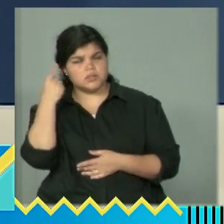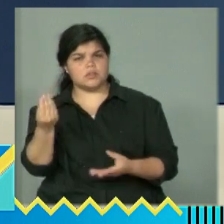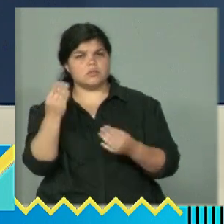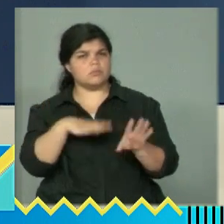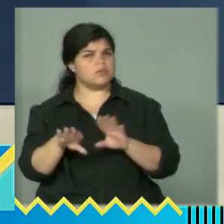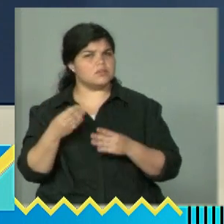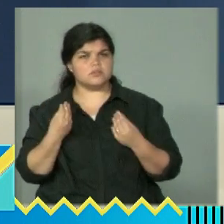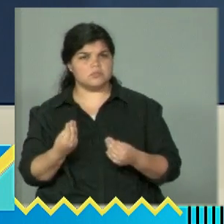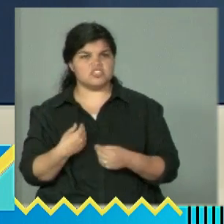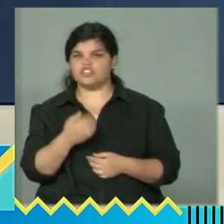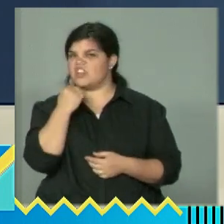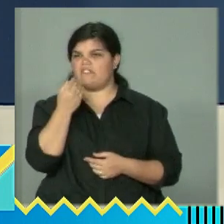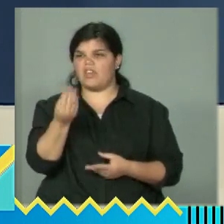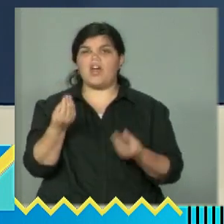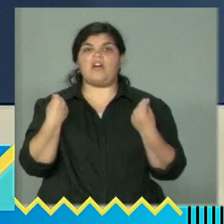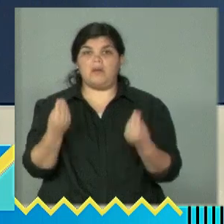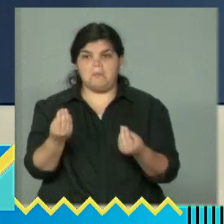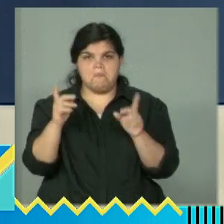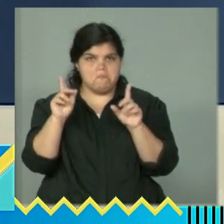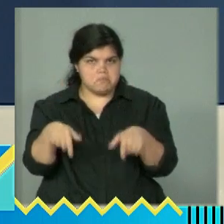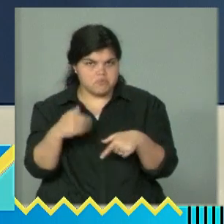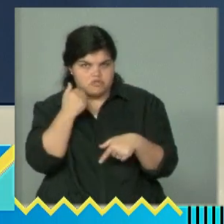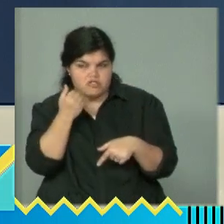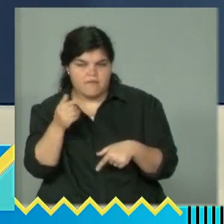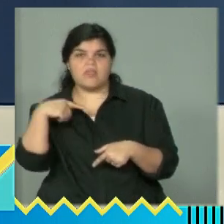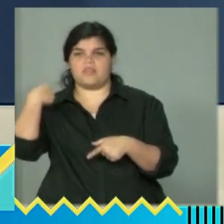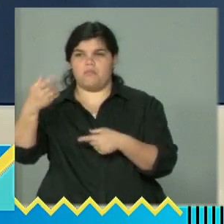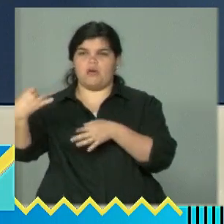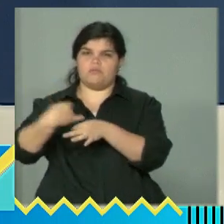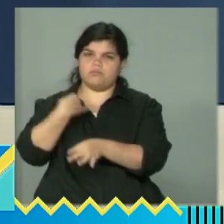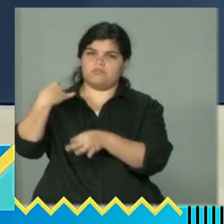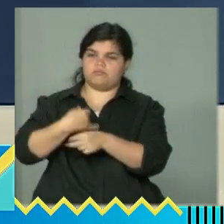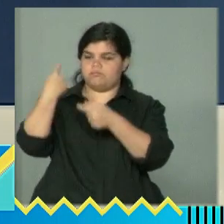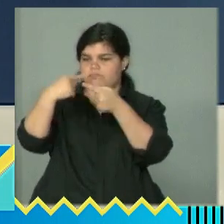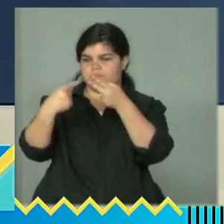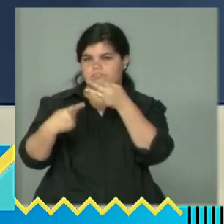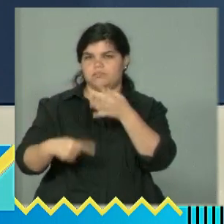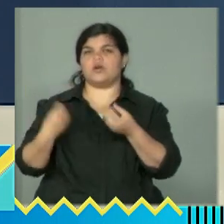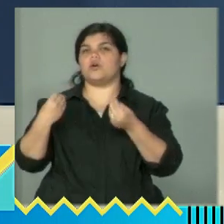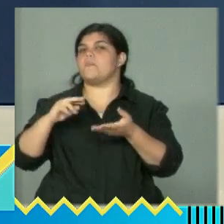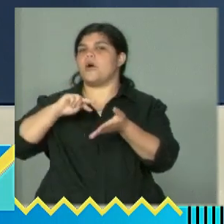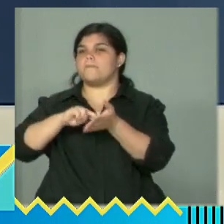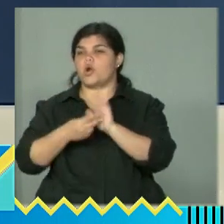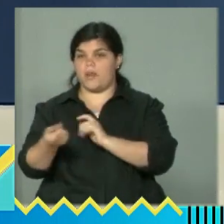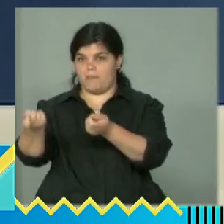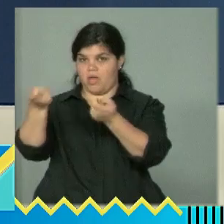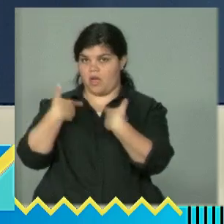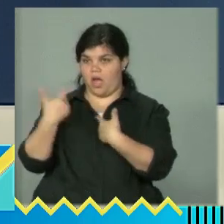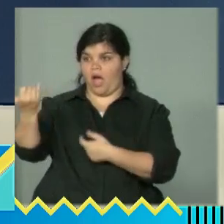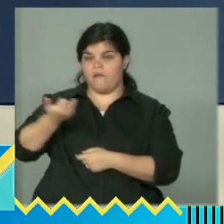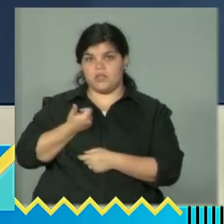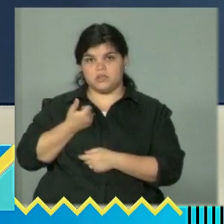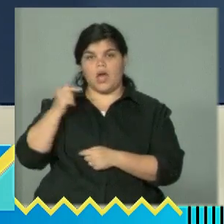No sabíamos qué había que hacer, básicamente. Entonces, después cuando nos dieron toda la introducción, cuál era la problemática a resolver, empezamos